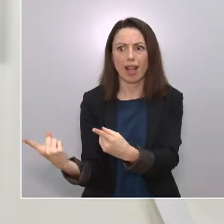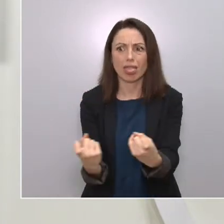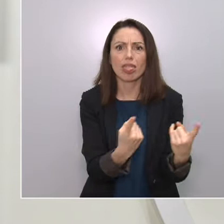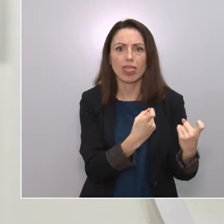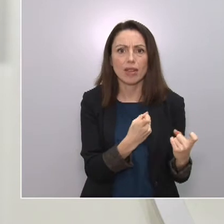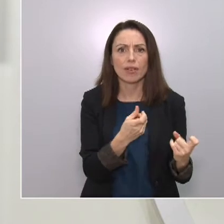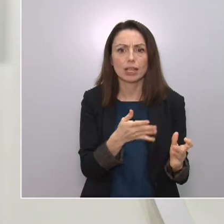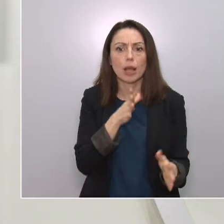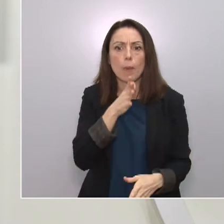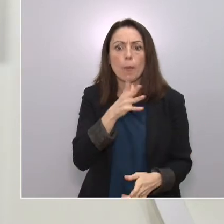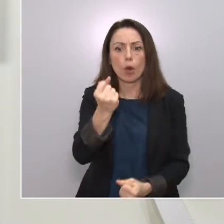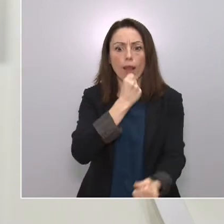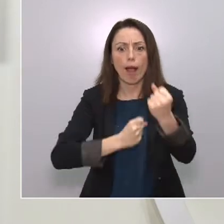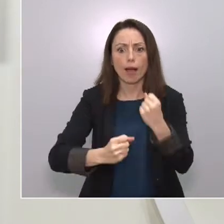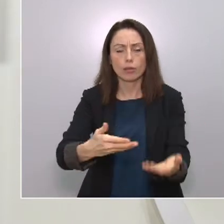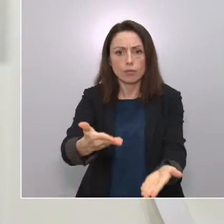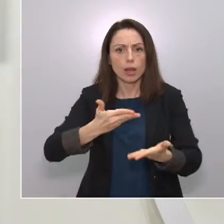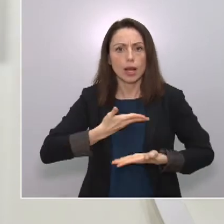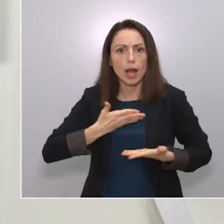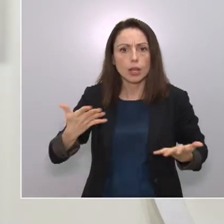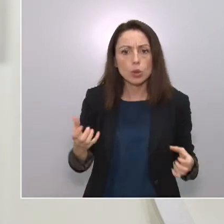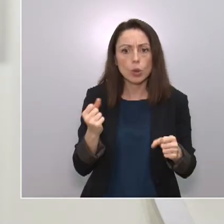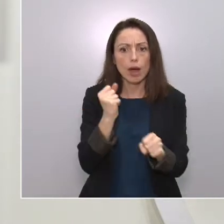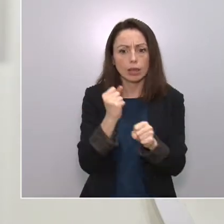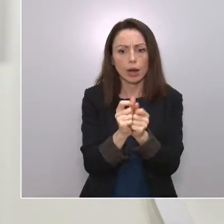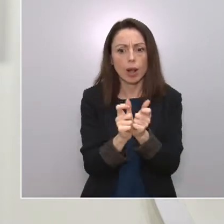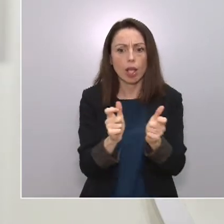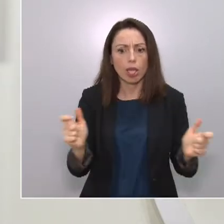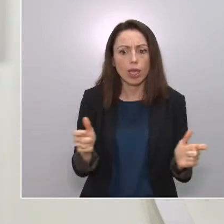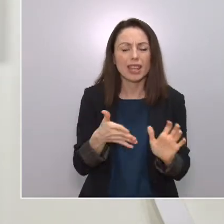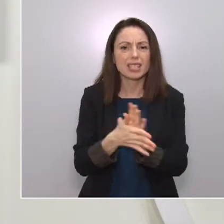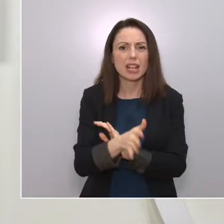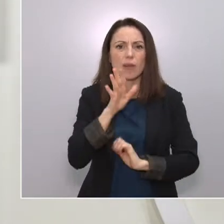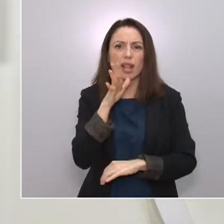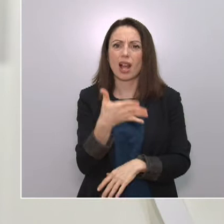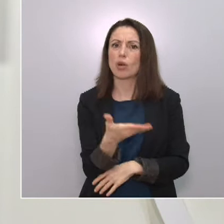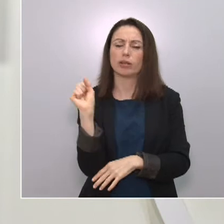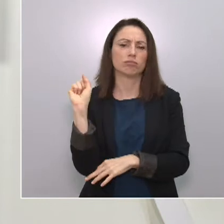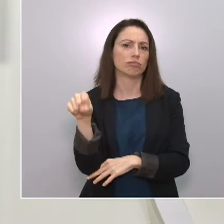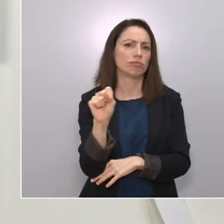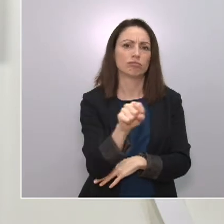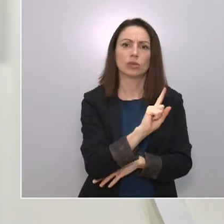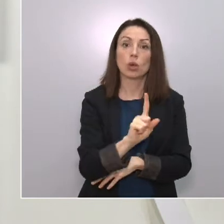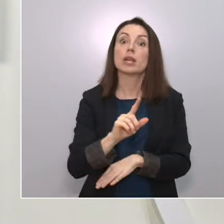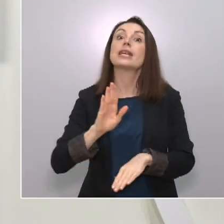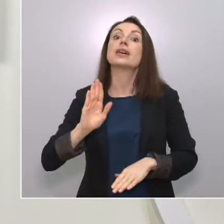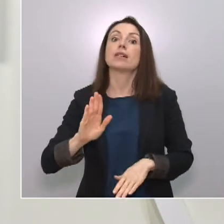empujado nuestra economía, sostenido el empleo y que no merecen ser señalados, mucho menos por el Gobierno